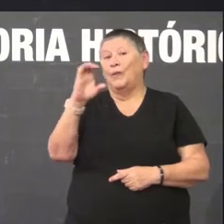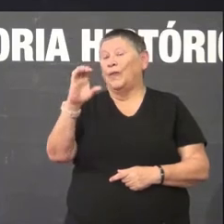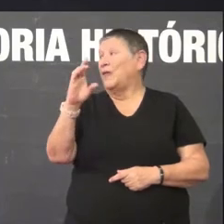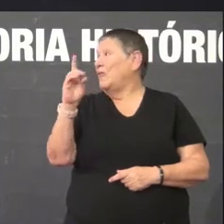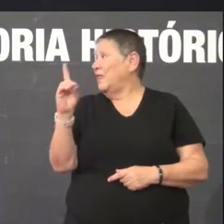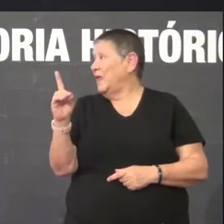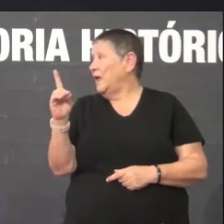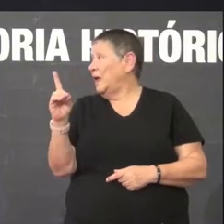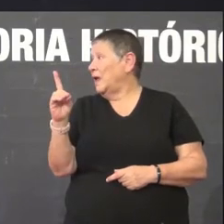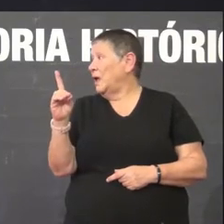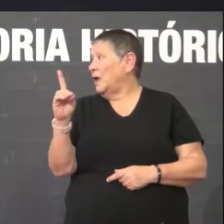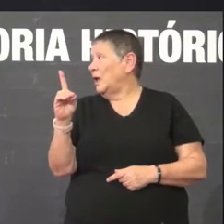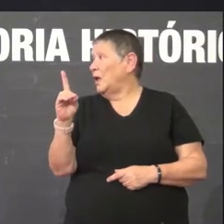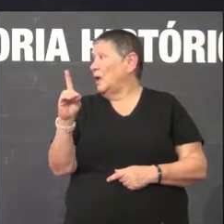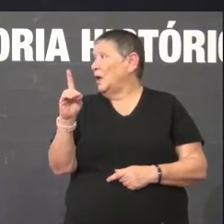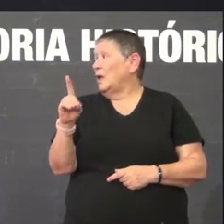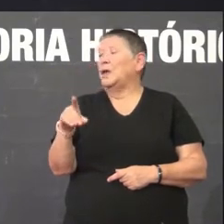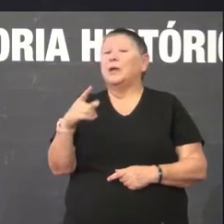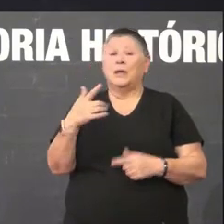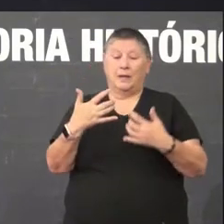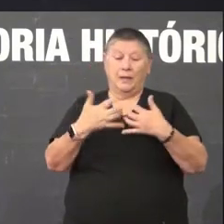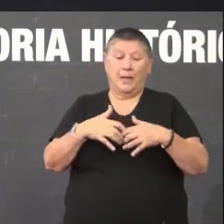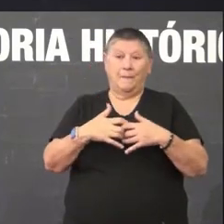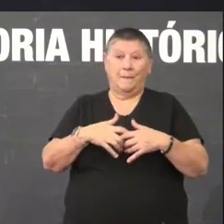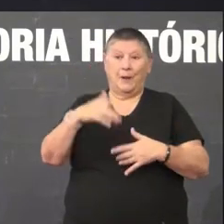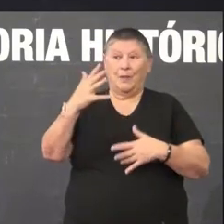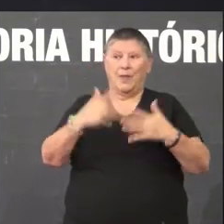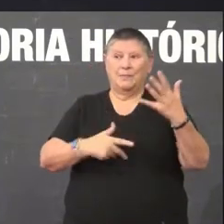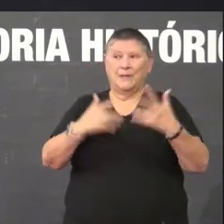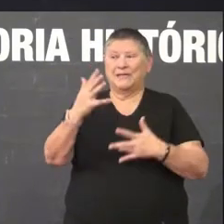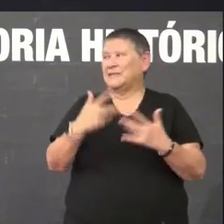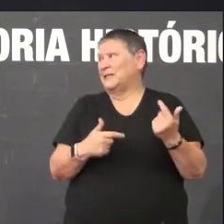Foi xa voz. E o aparato administrativo do franquismo.